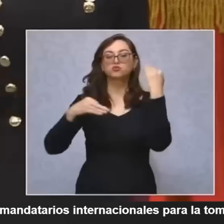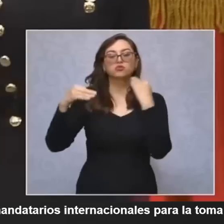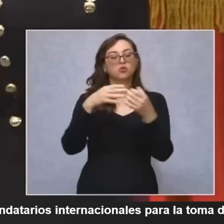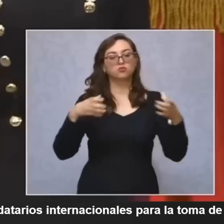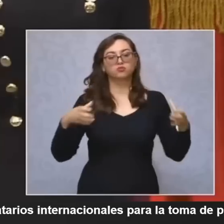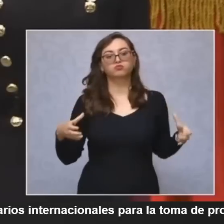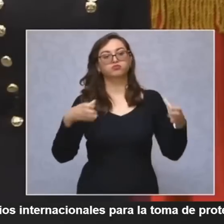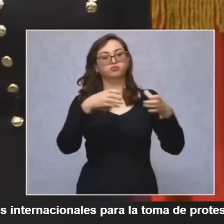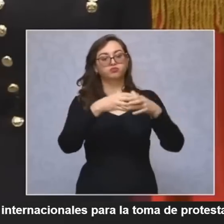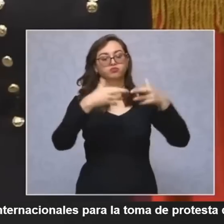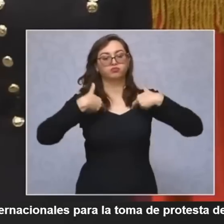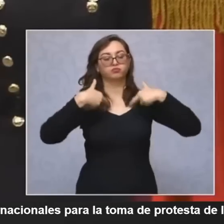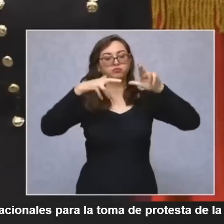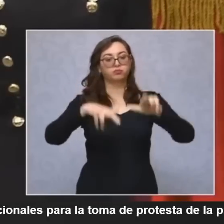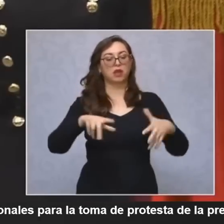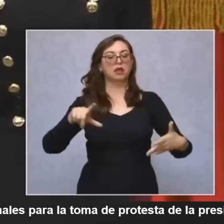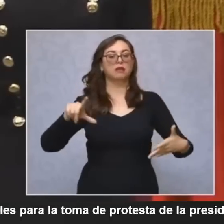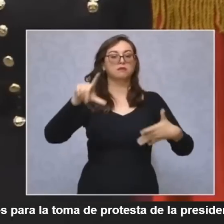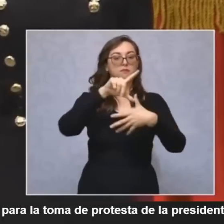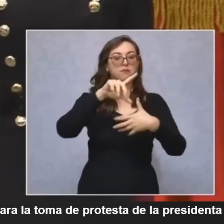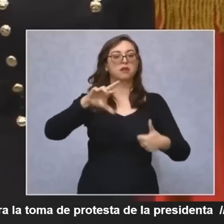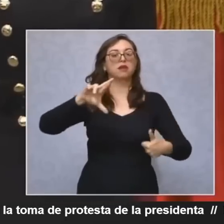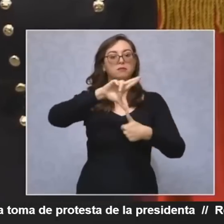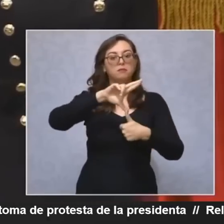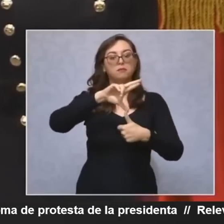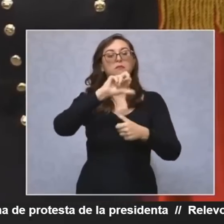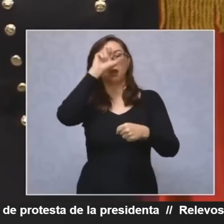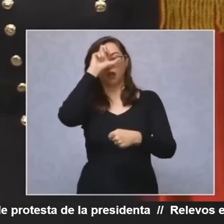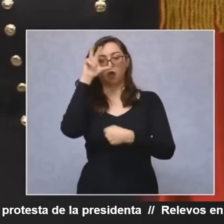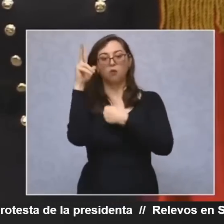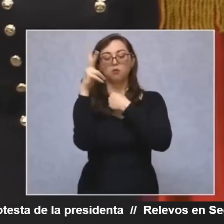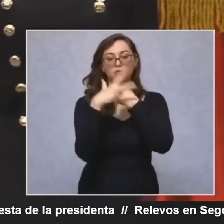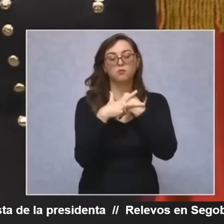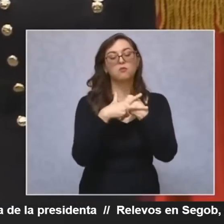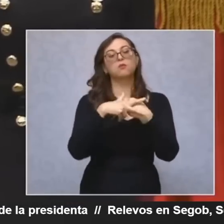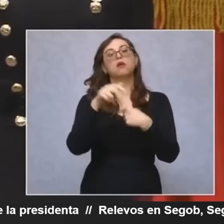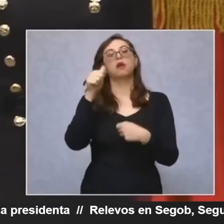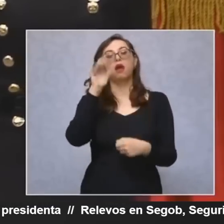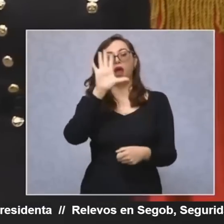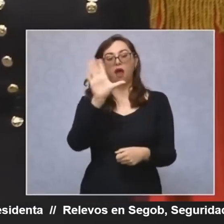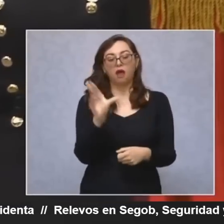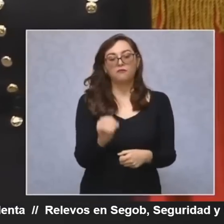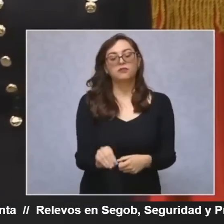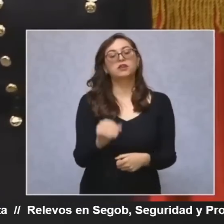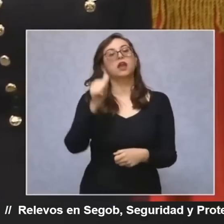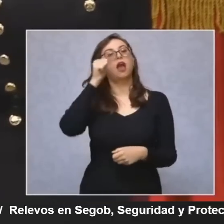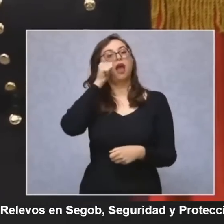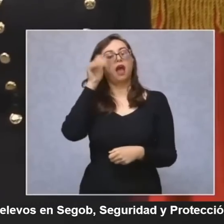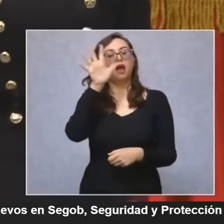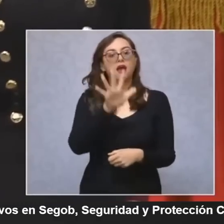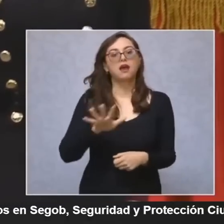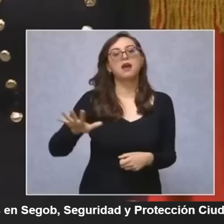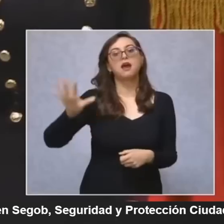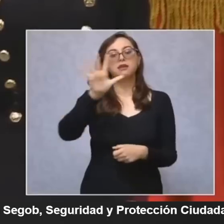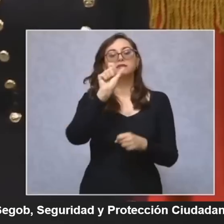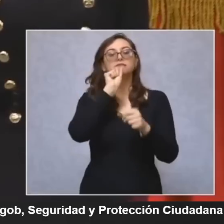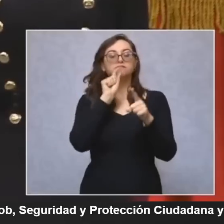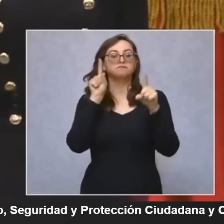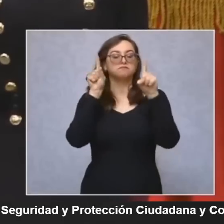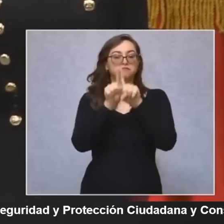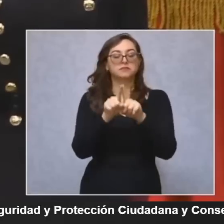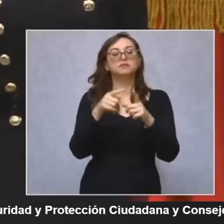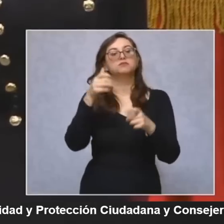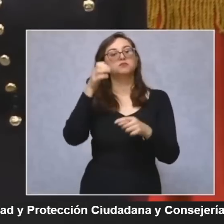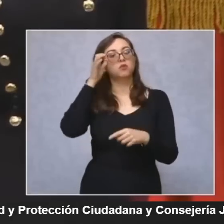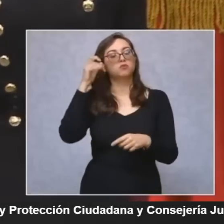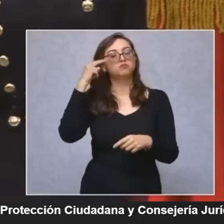delegación de nuestra América Latina y el Caribe, de Europa, África, Asia y del Medio Oriente, y a las